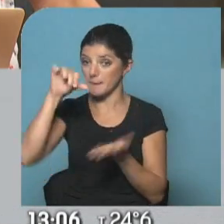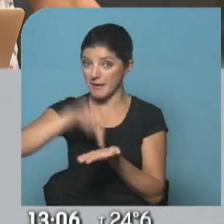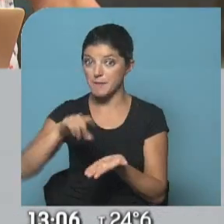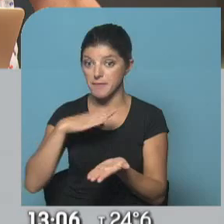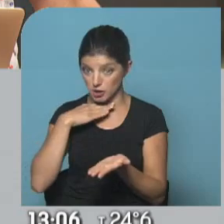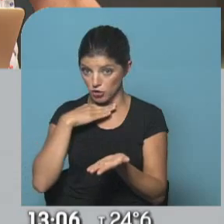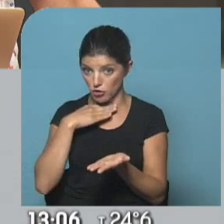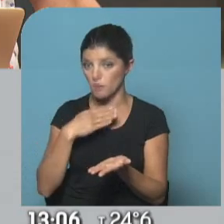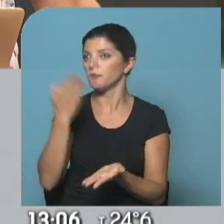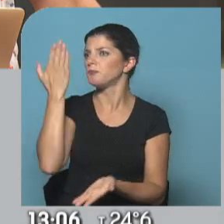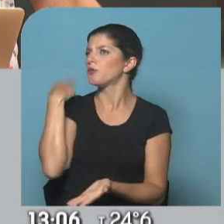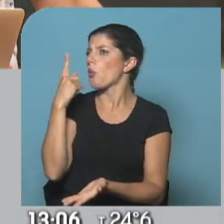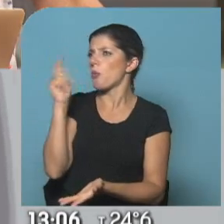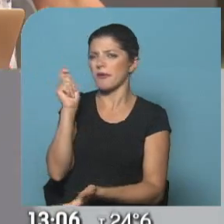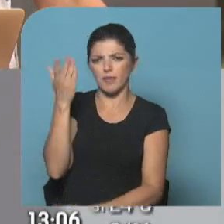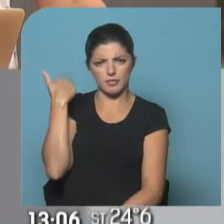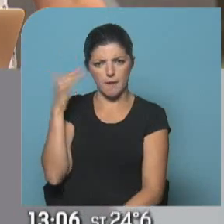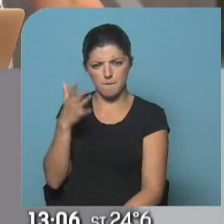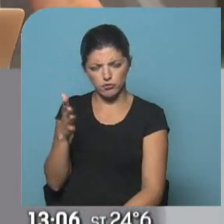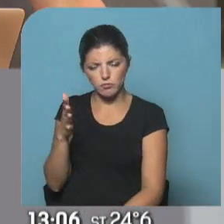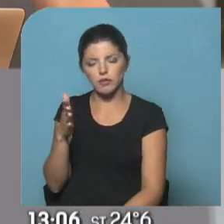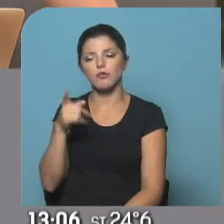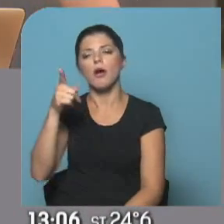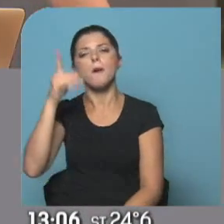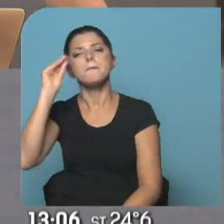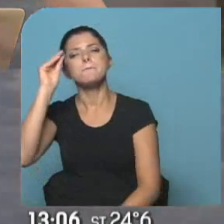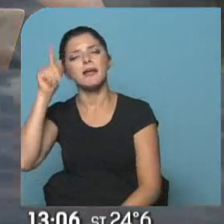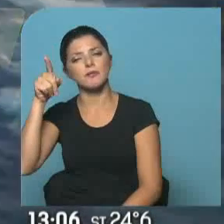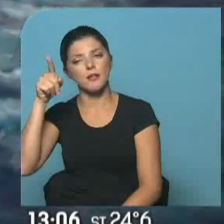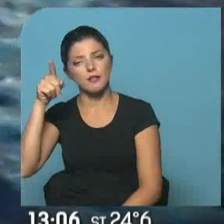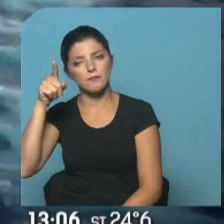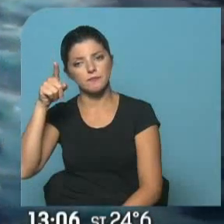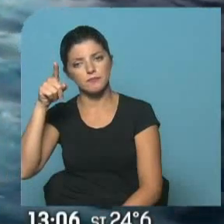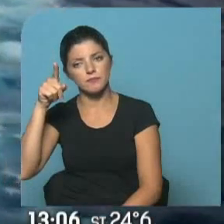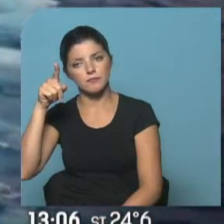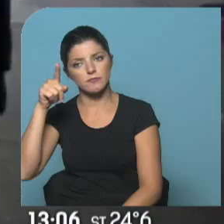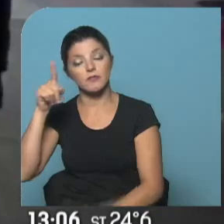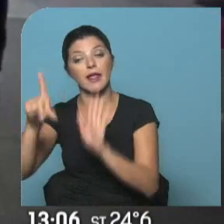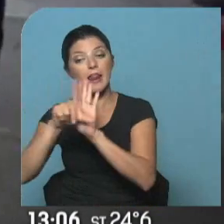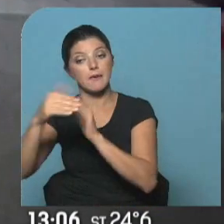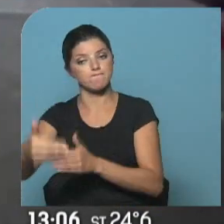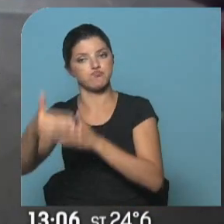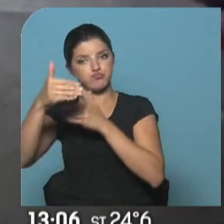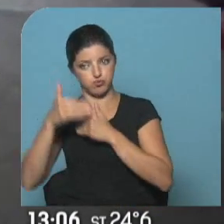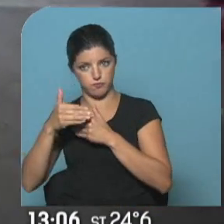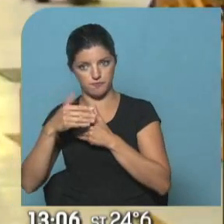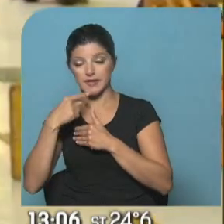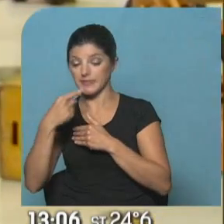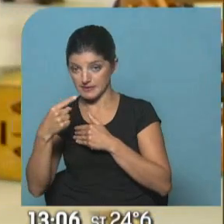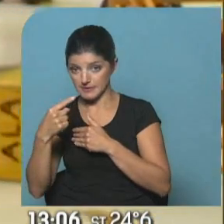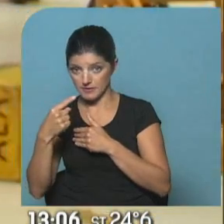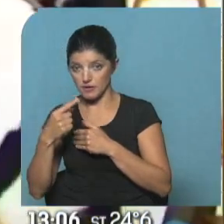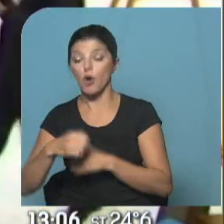hace un mes aproximadamente, Brasil volvió a retrotraer una legislación por la cual cualquier tipo de